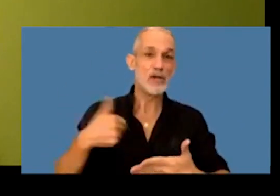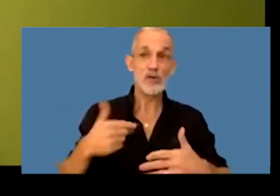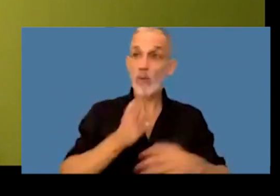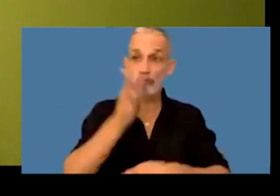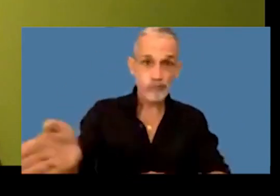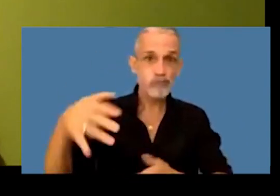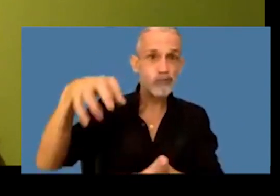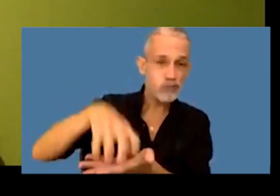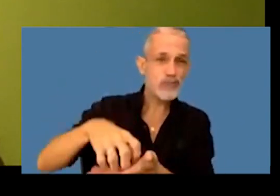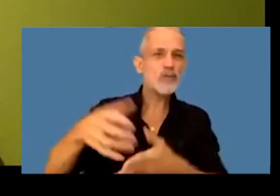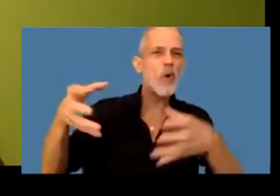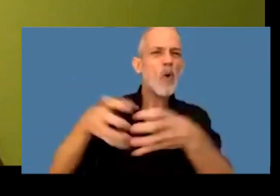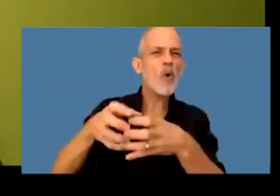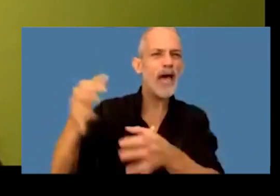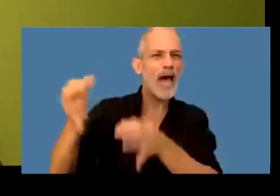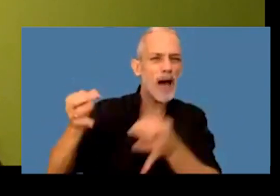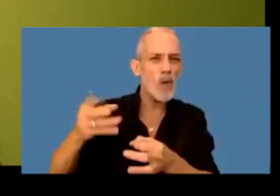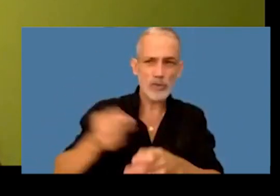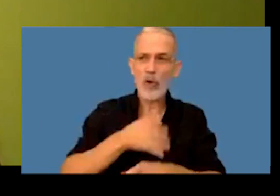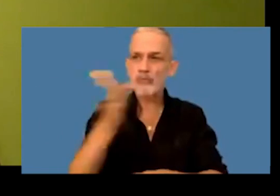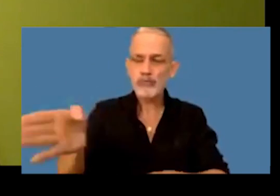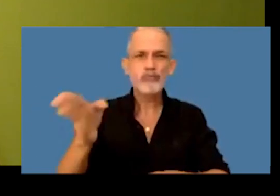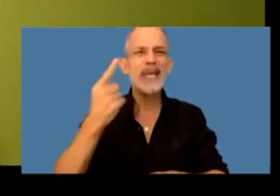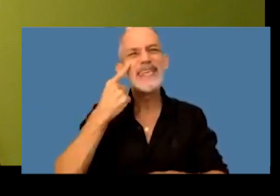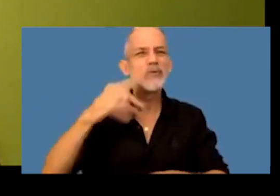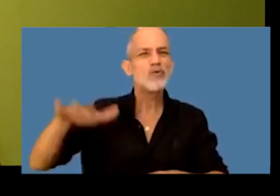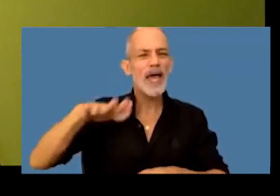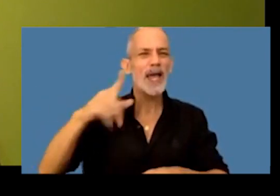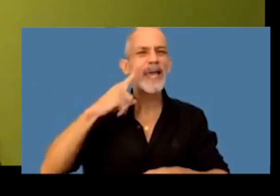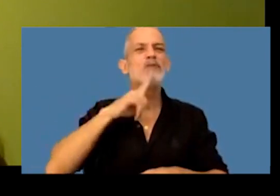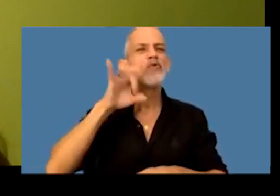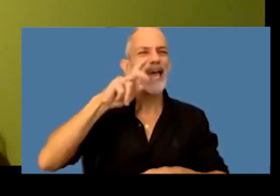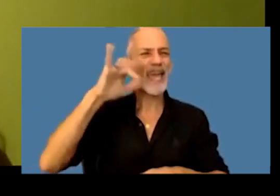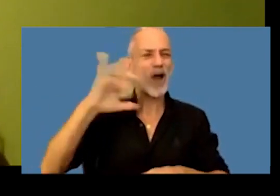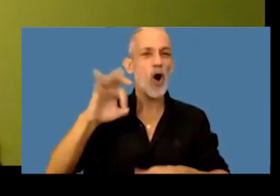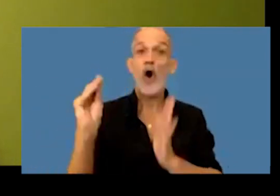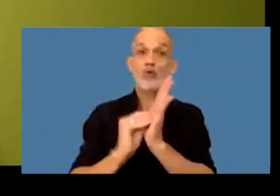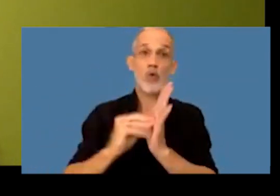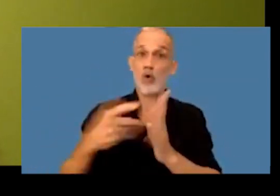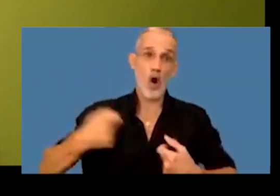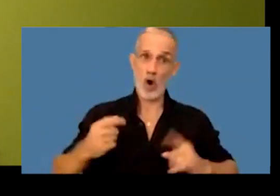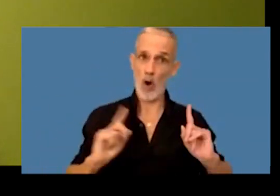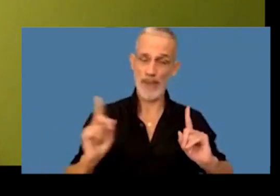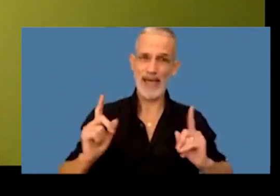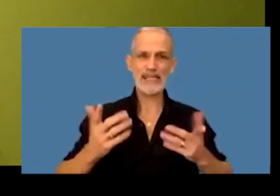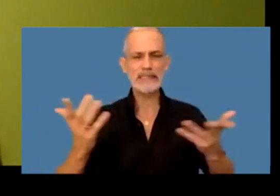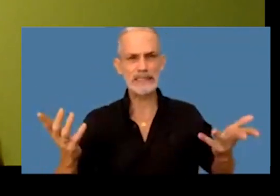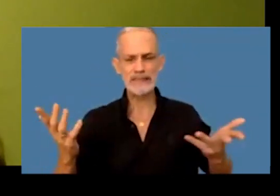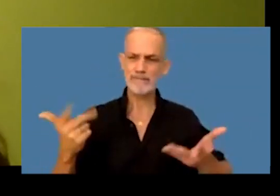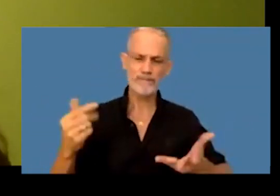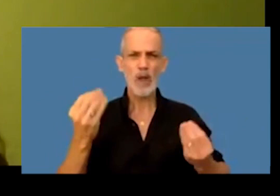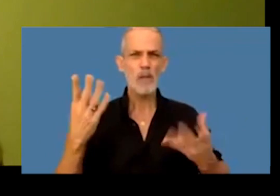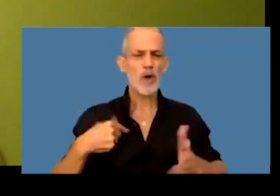Junta Evaluadora de Ituzaingó, me dijeron que no me dan turno para la Junta. ¿Por qué no me